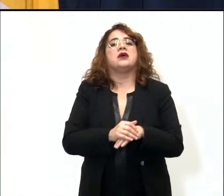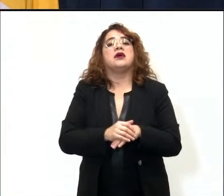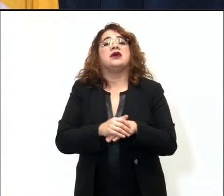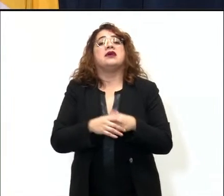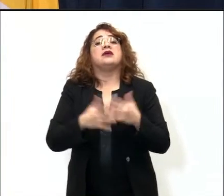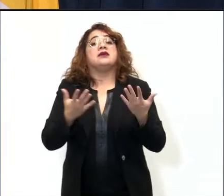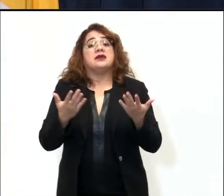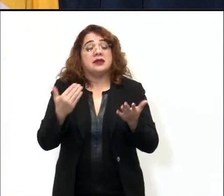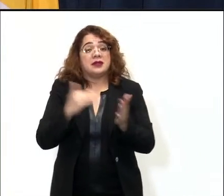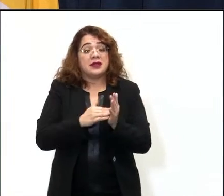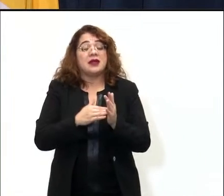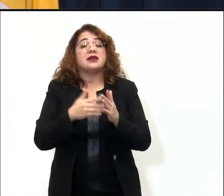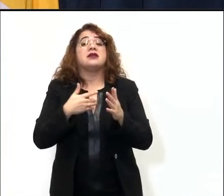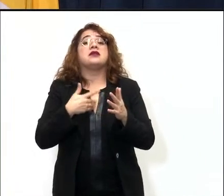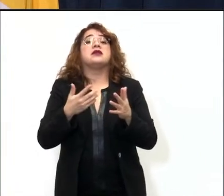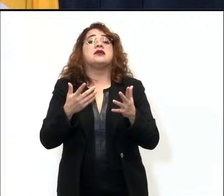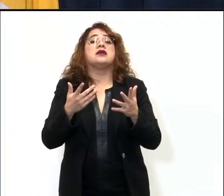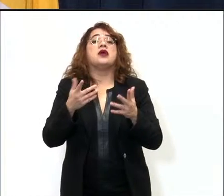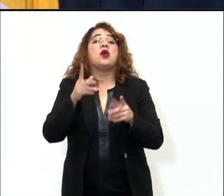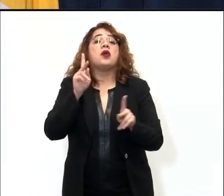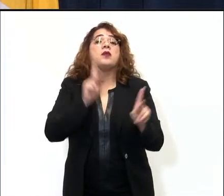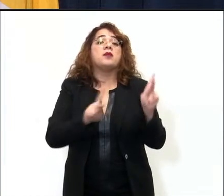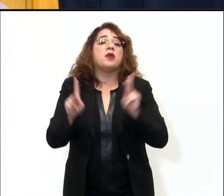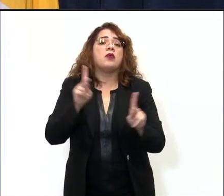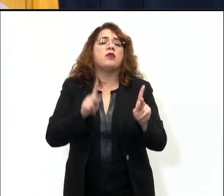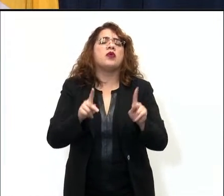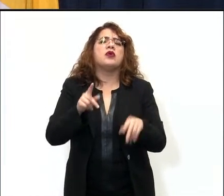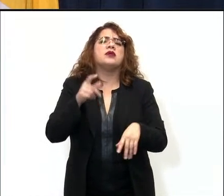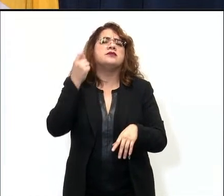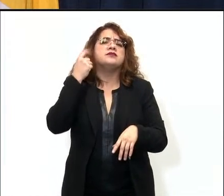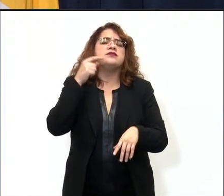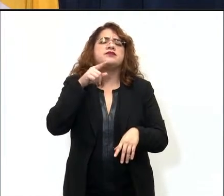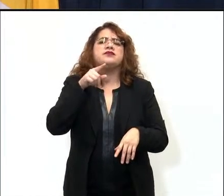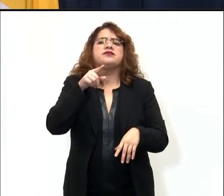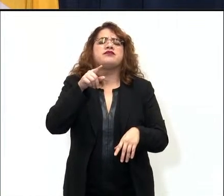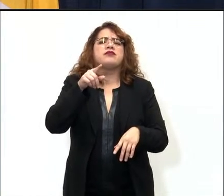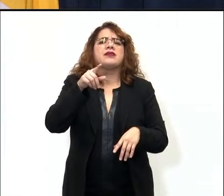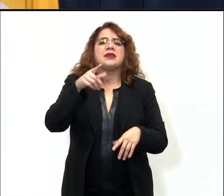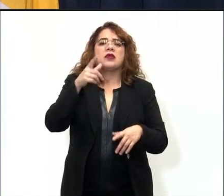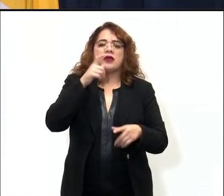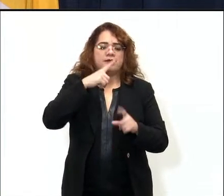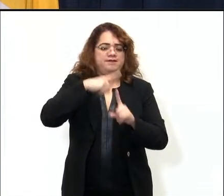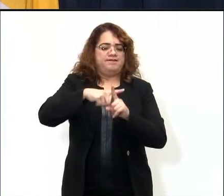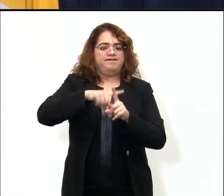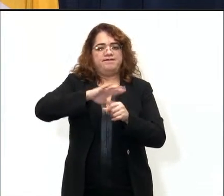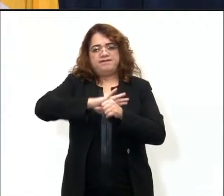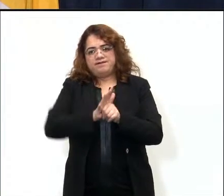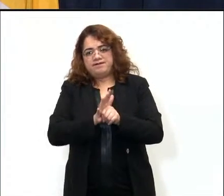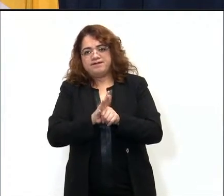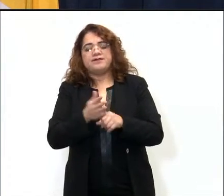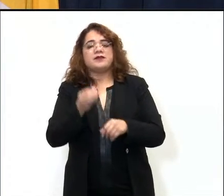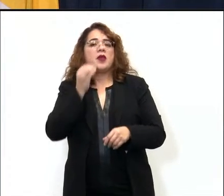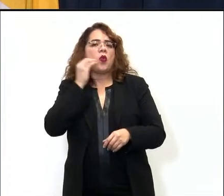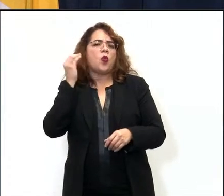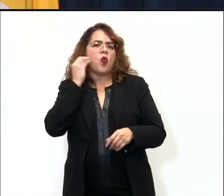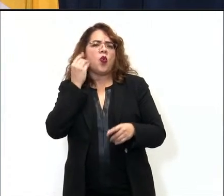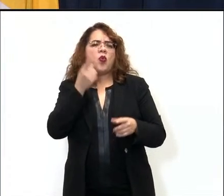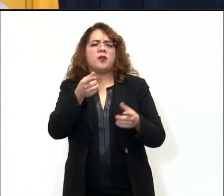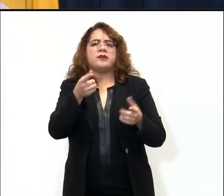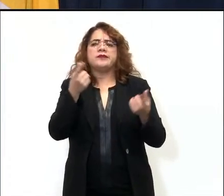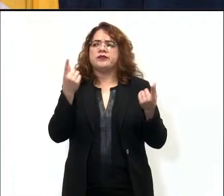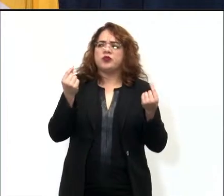sobre atención domiciliaria, aquellas personas que no necesitan ser internados, pero quizás estén enfermos en